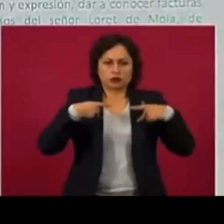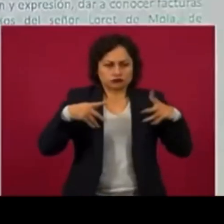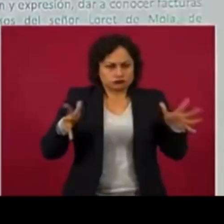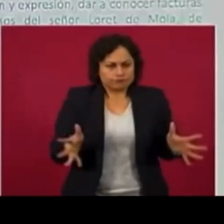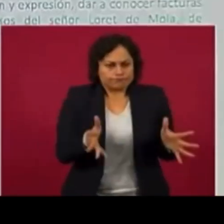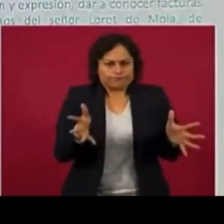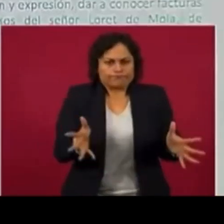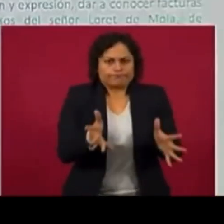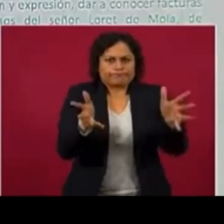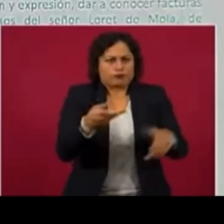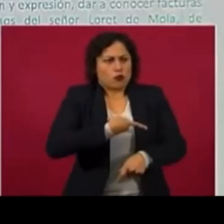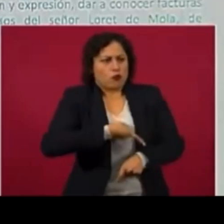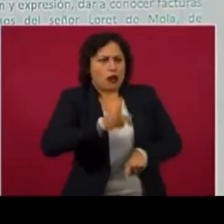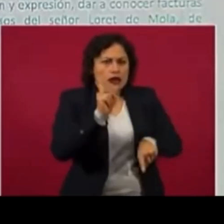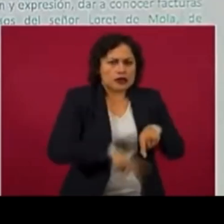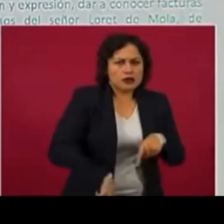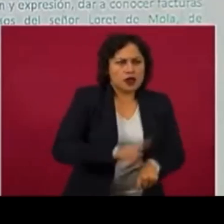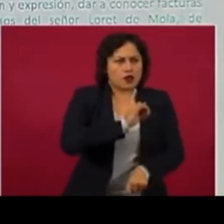miserias y temores.